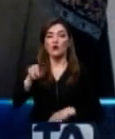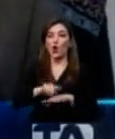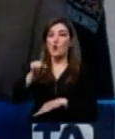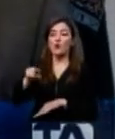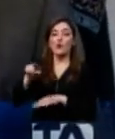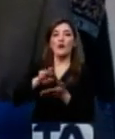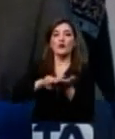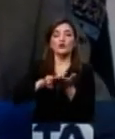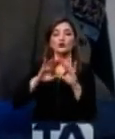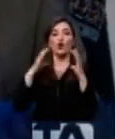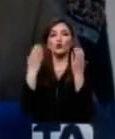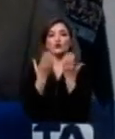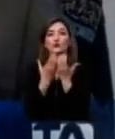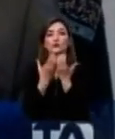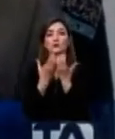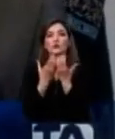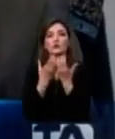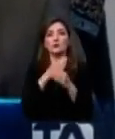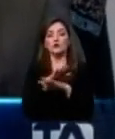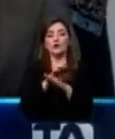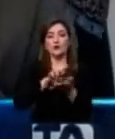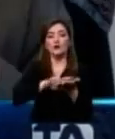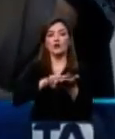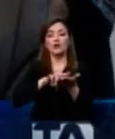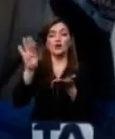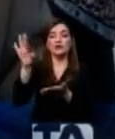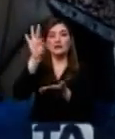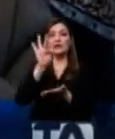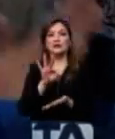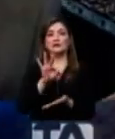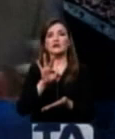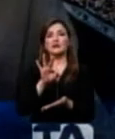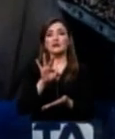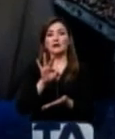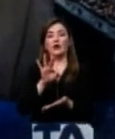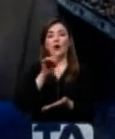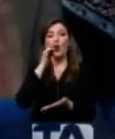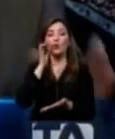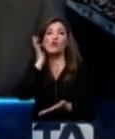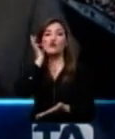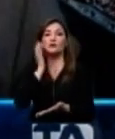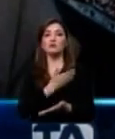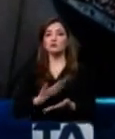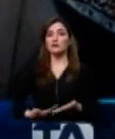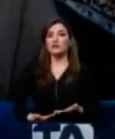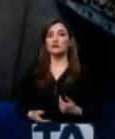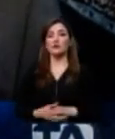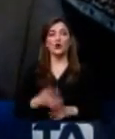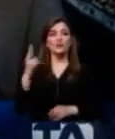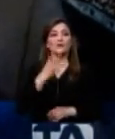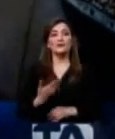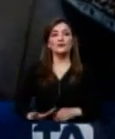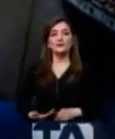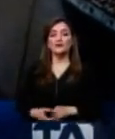sesión de la comisión para que en el marco de esta sesión se elija hola el presidente o vicepresidente